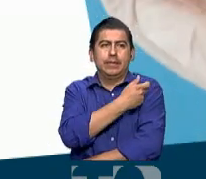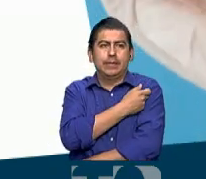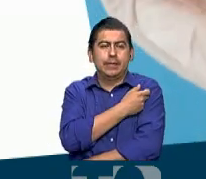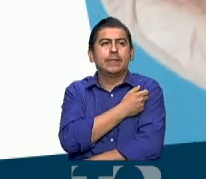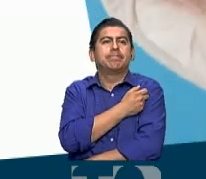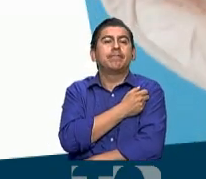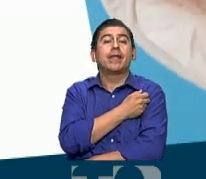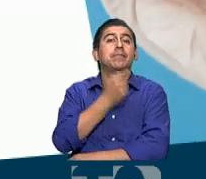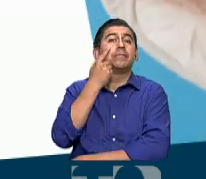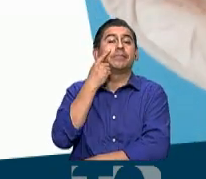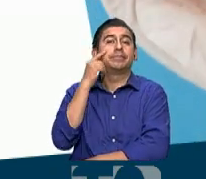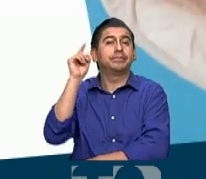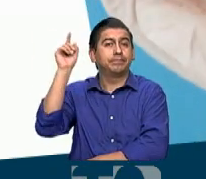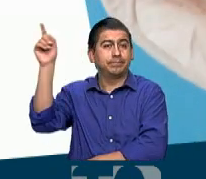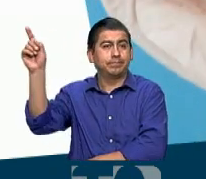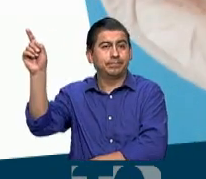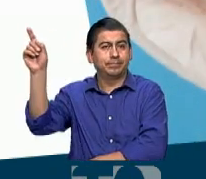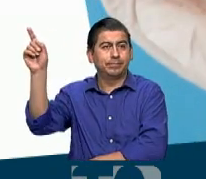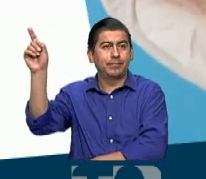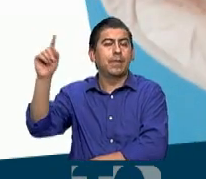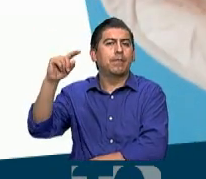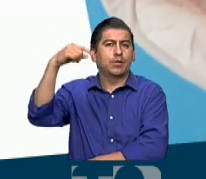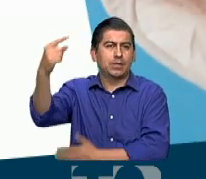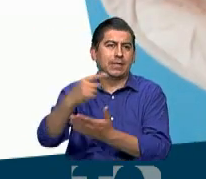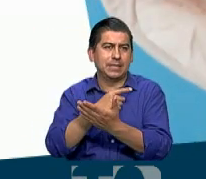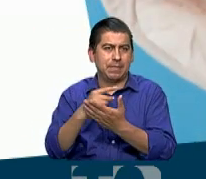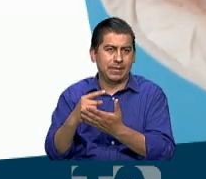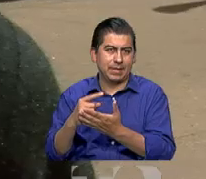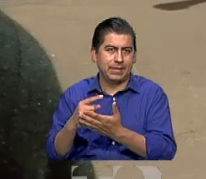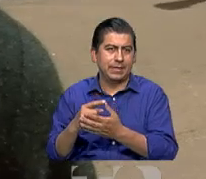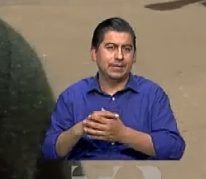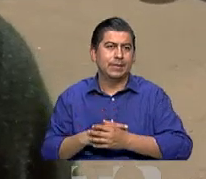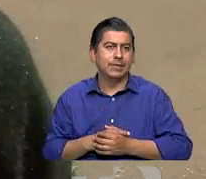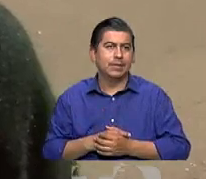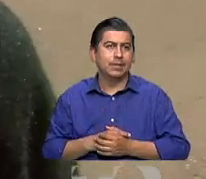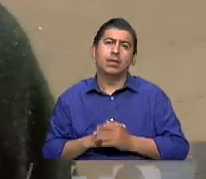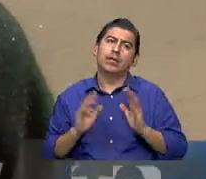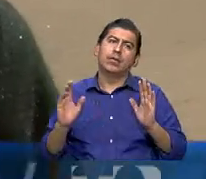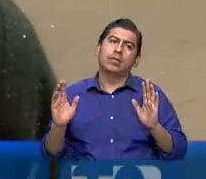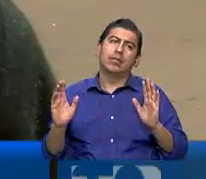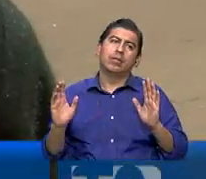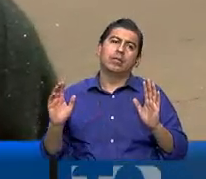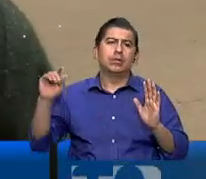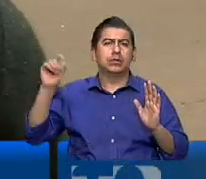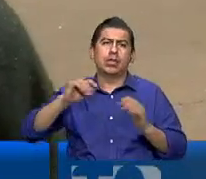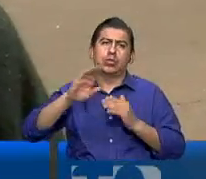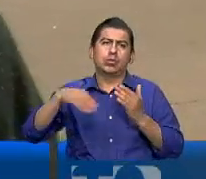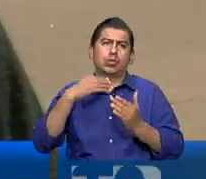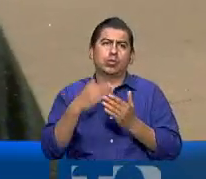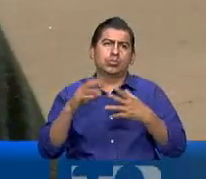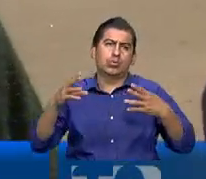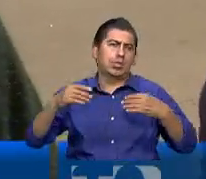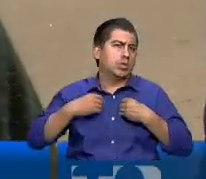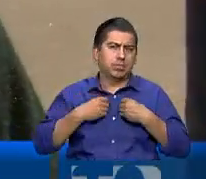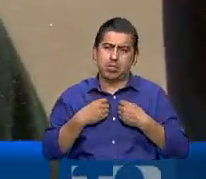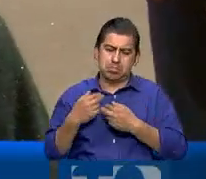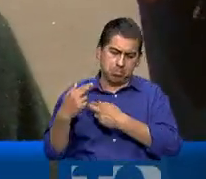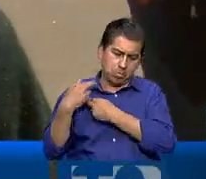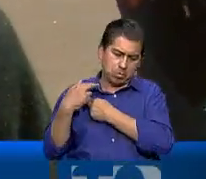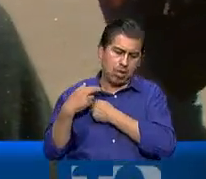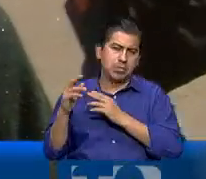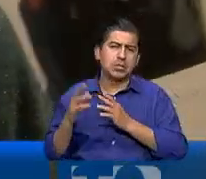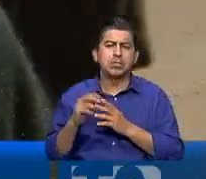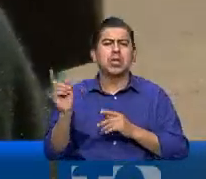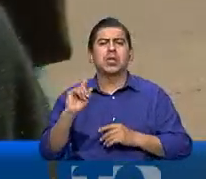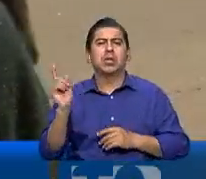serán quienes recibieron la segunda dosis del 6 al 12 de junio. Hay que poner de parte y ser responsables, porque si